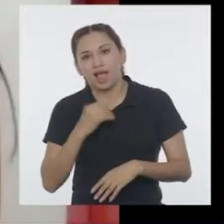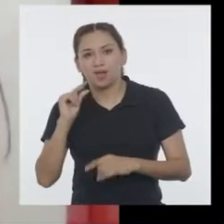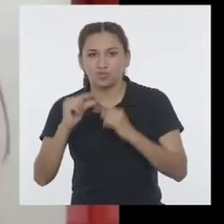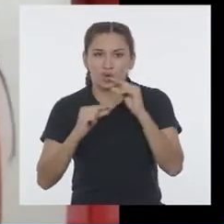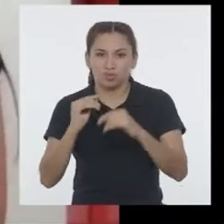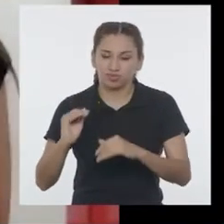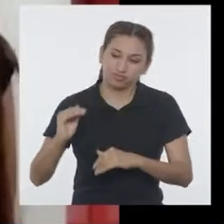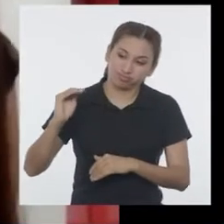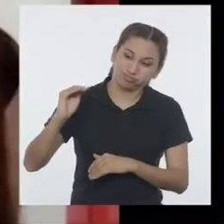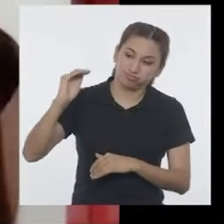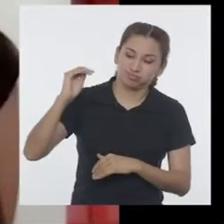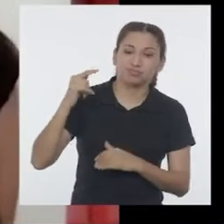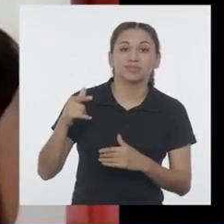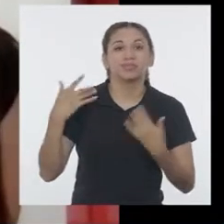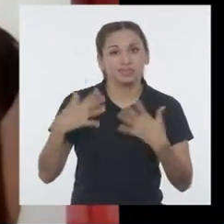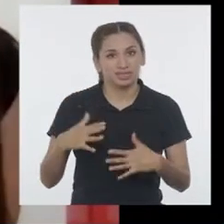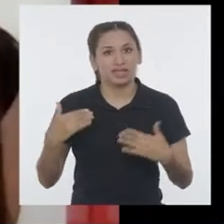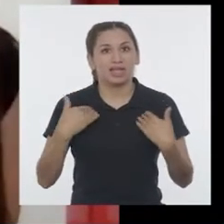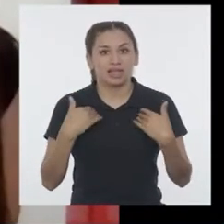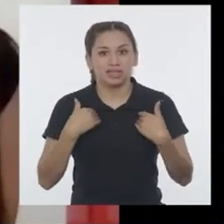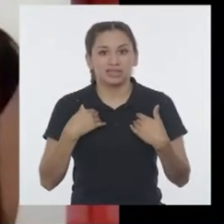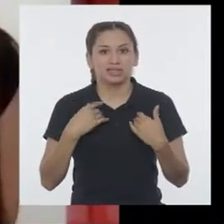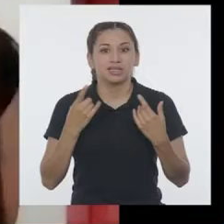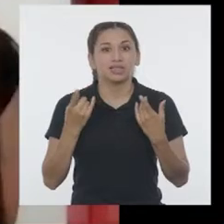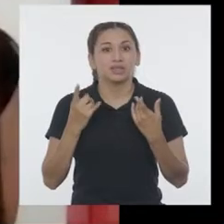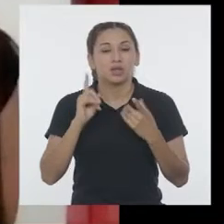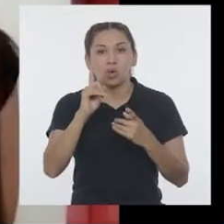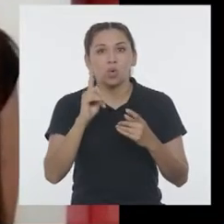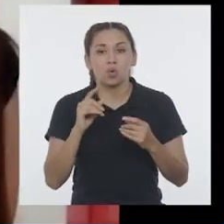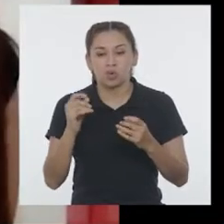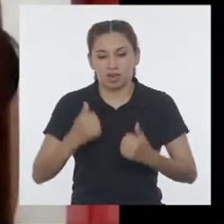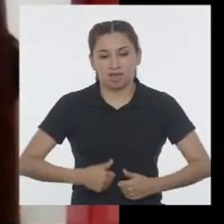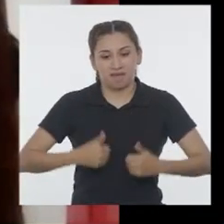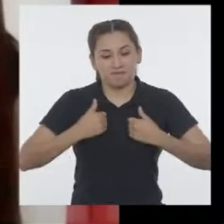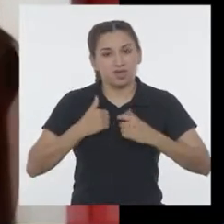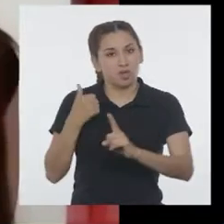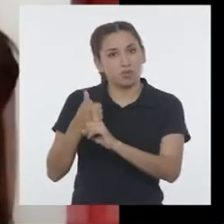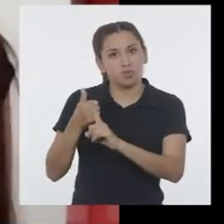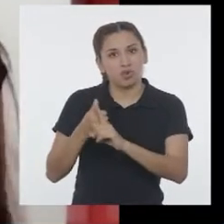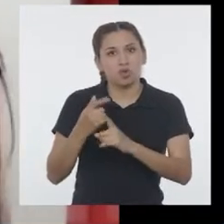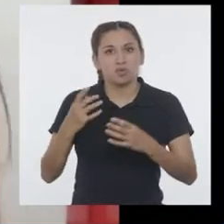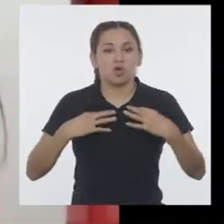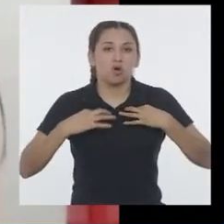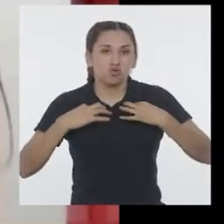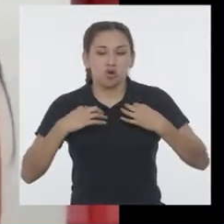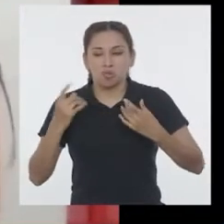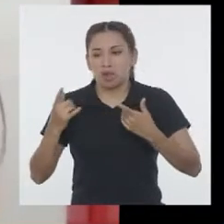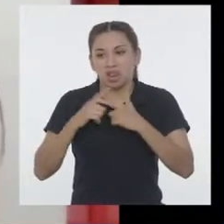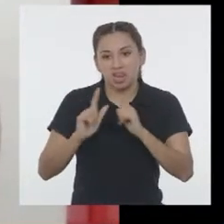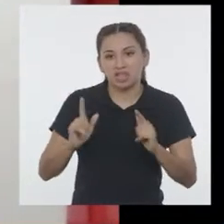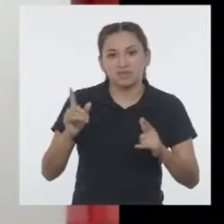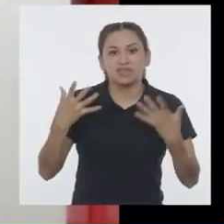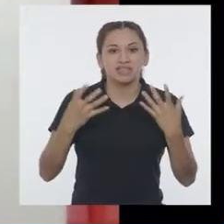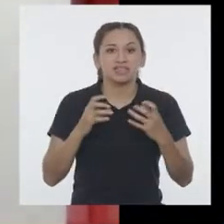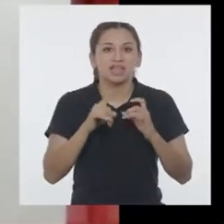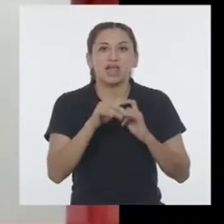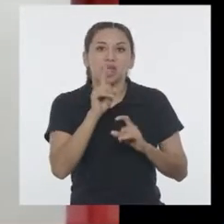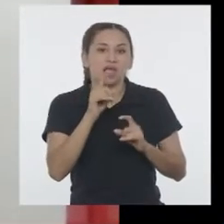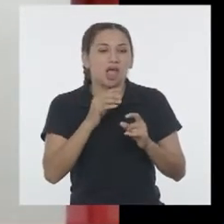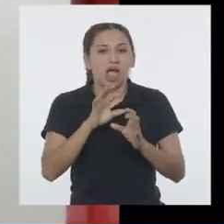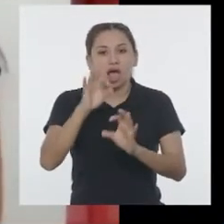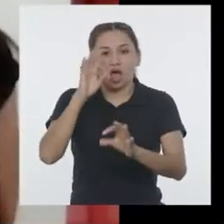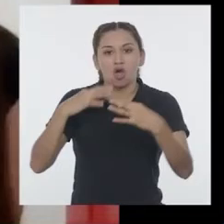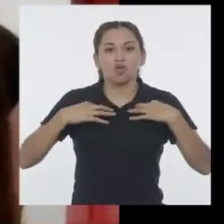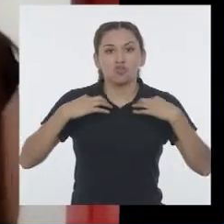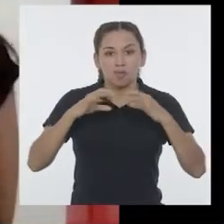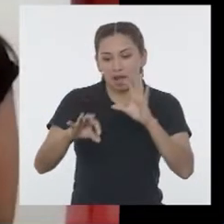edad, como ya está creciendo, ya ella desea tener de repente un estilo propio y quiere vestir de cierta manera, ¿no? Todos los días quiere ella seleccionar